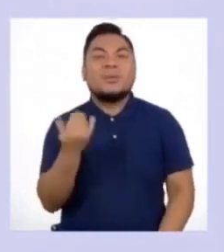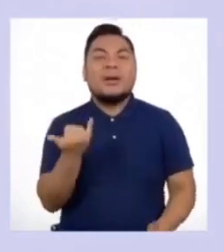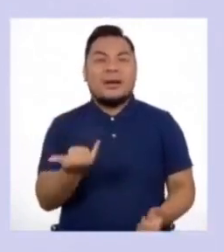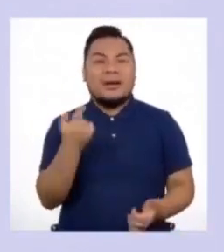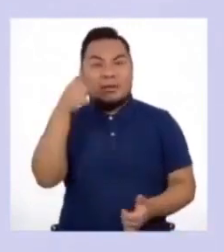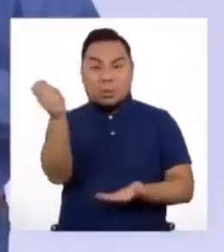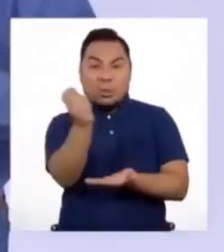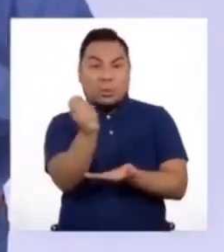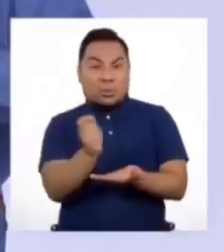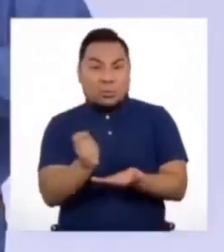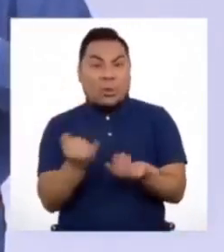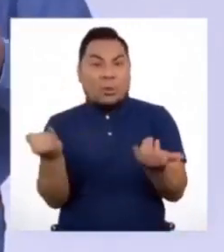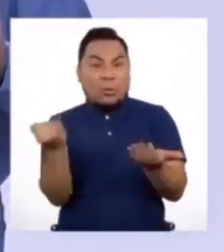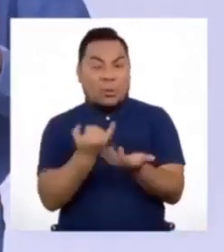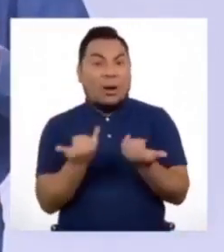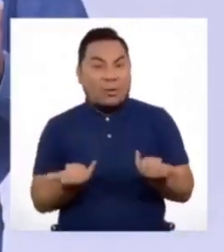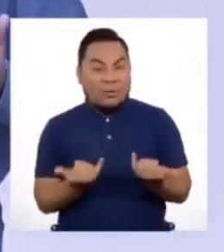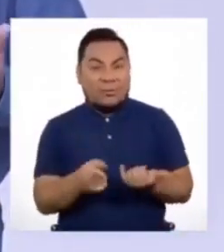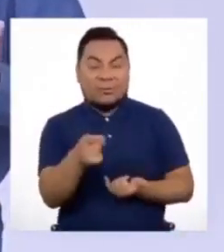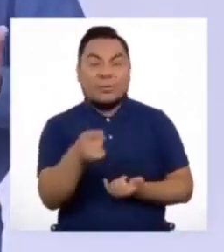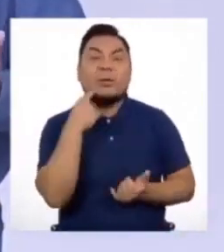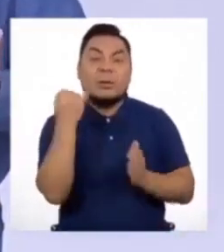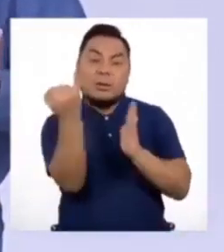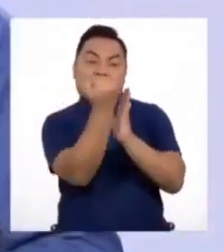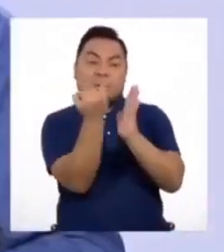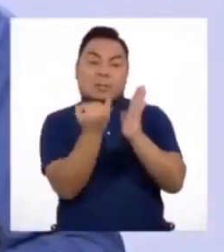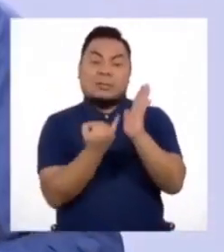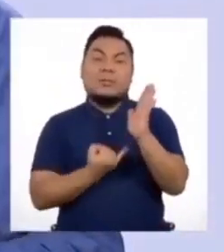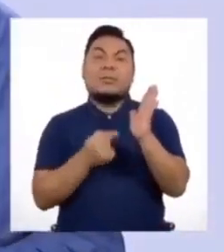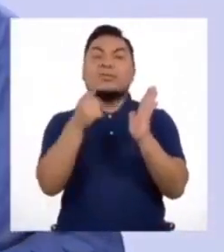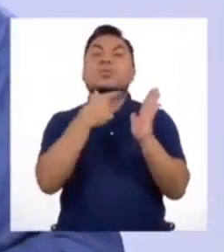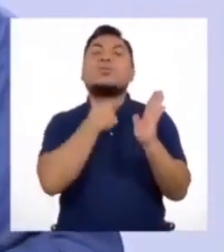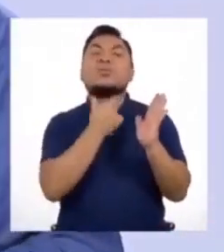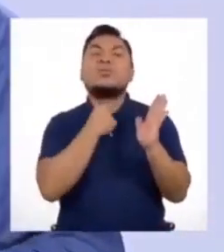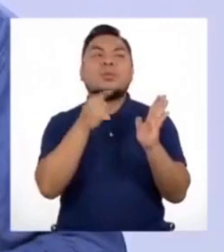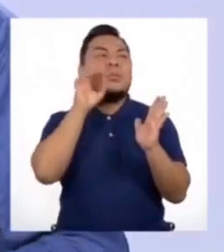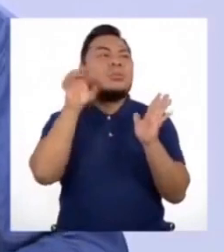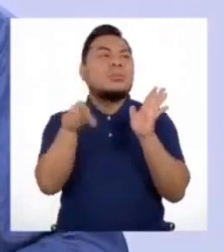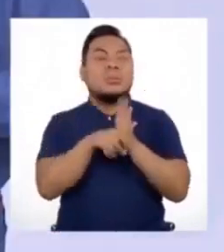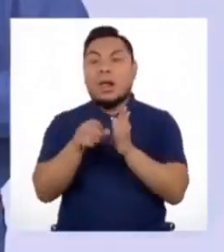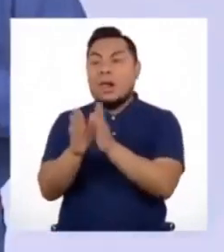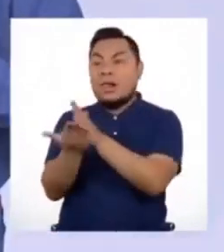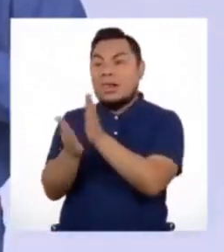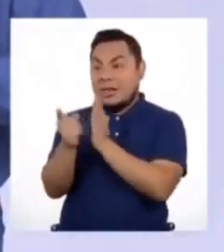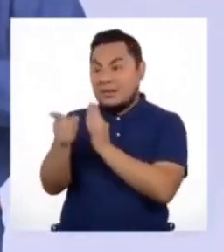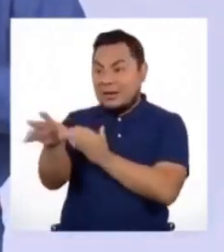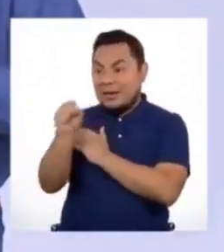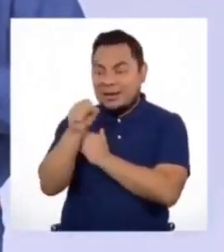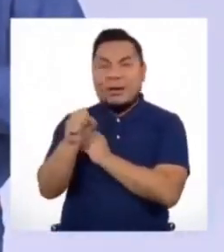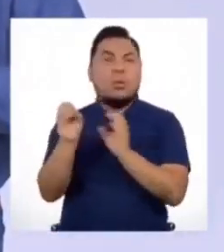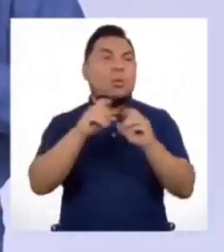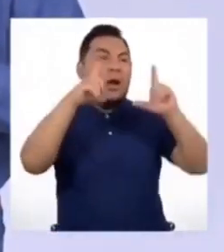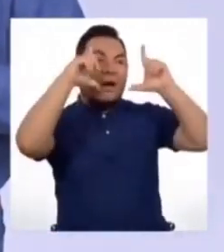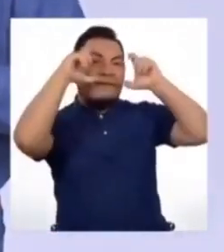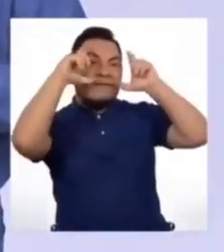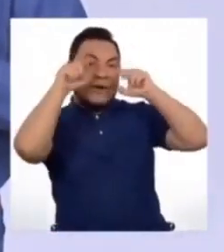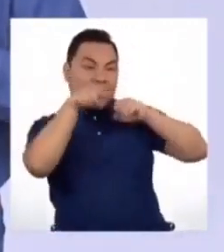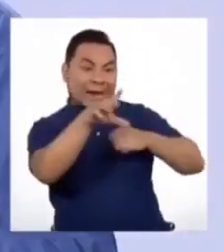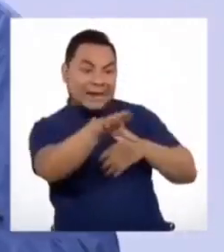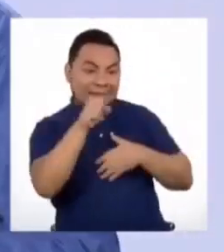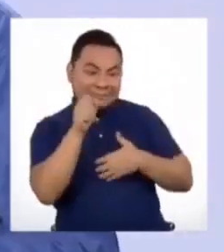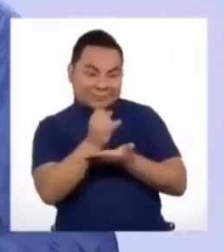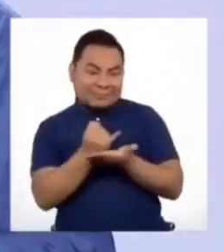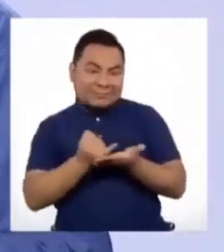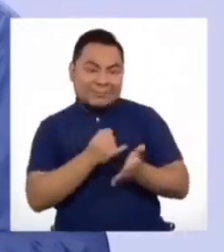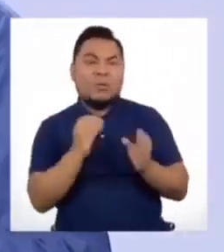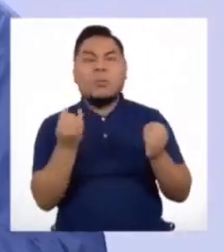vas a dibujar. Puedes dibujar alguna imagen que te guste, como el dibujo de algún libro, alguna fotografía o también